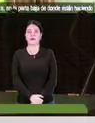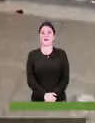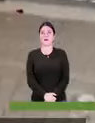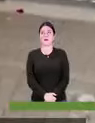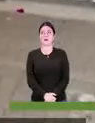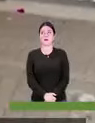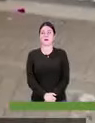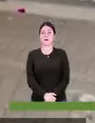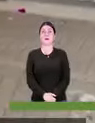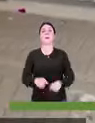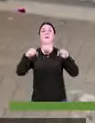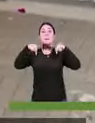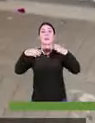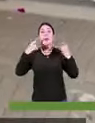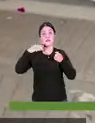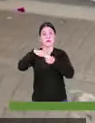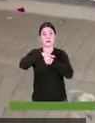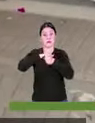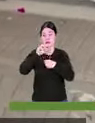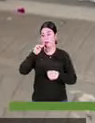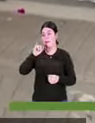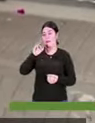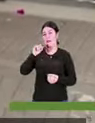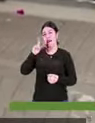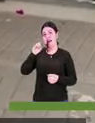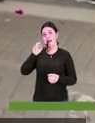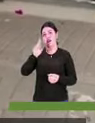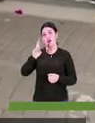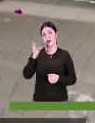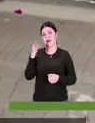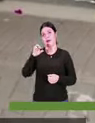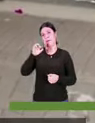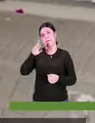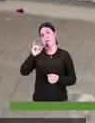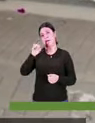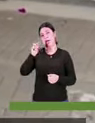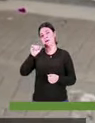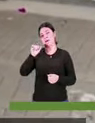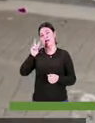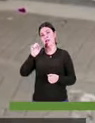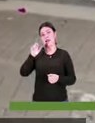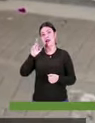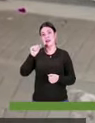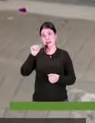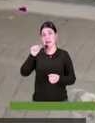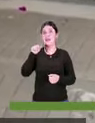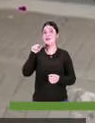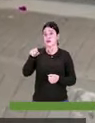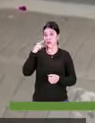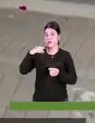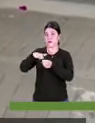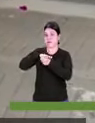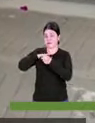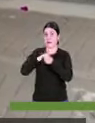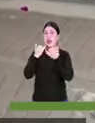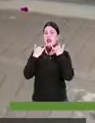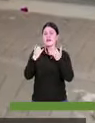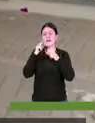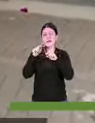Estamos en el barrio El Mirador de la Primavera, en la parte baja de donde están haciendo